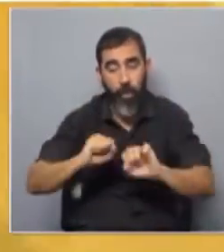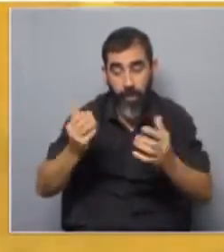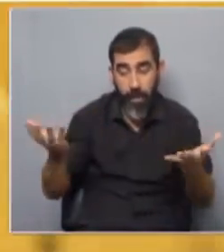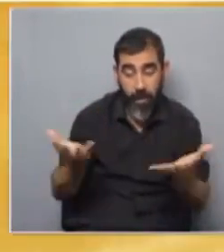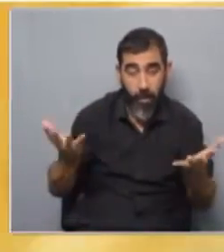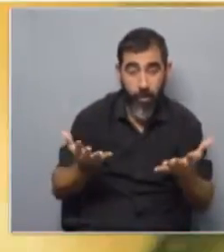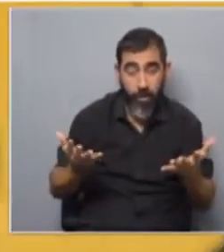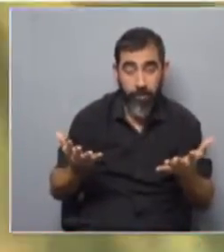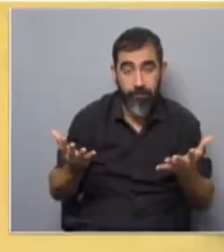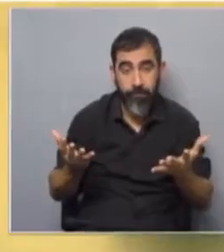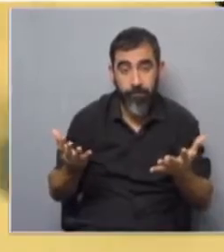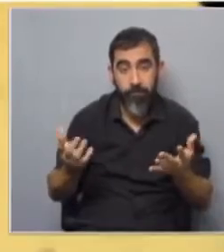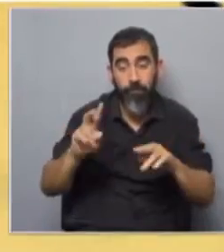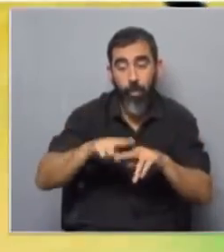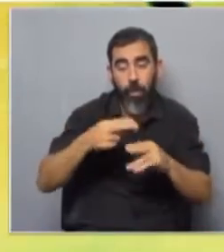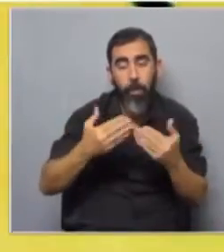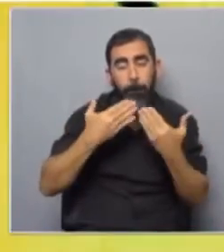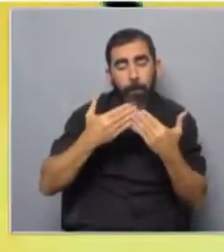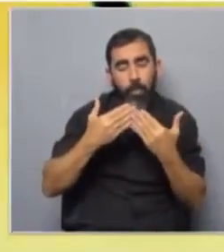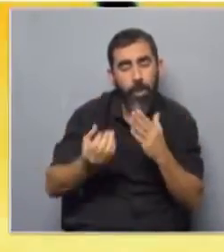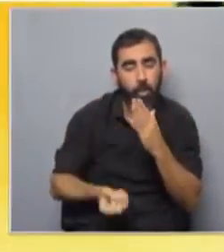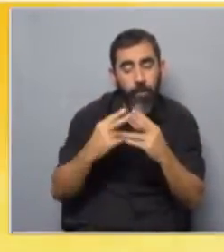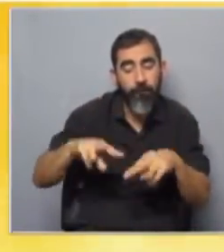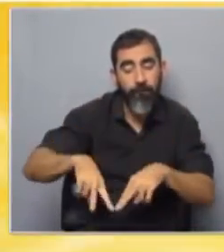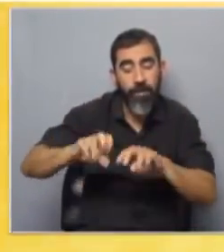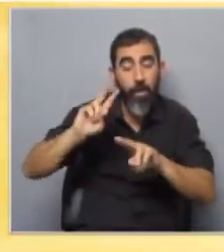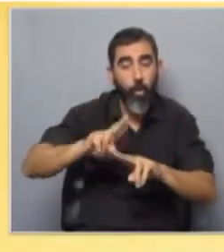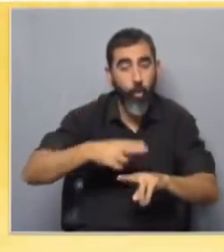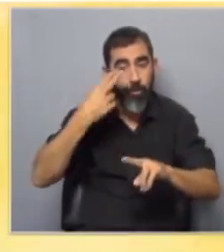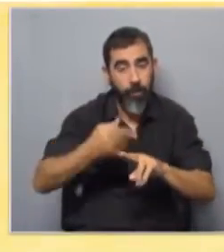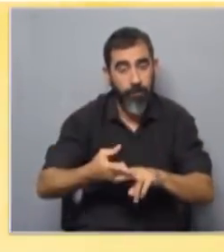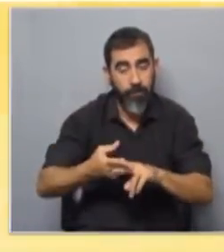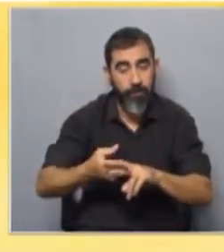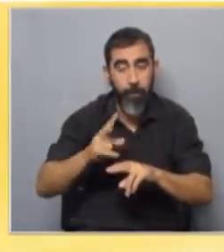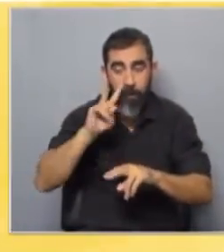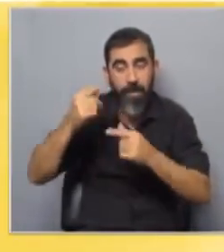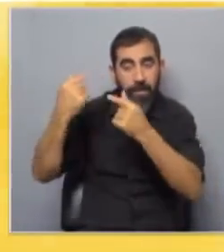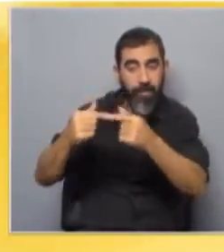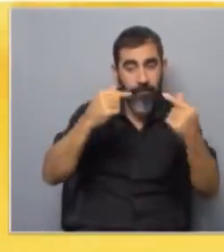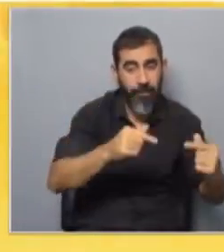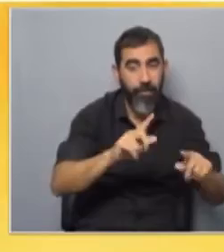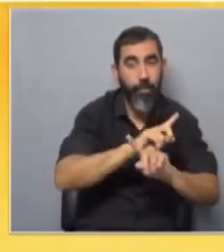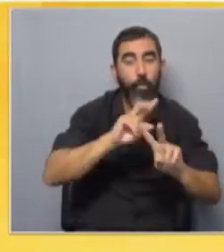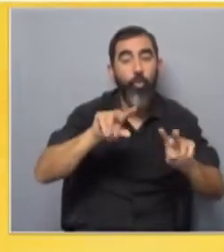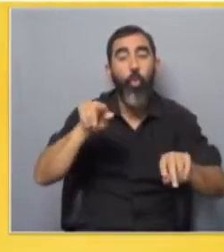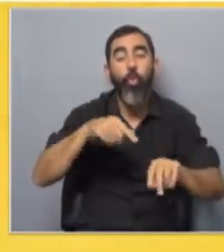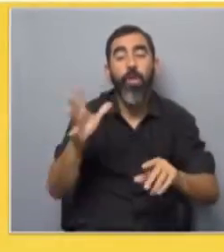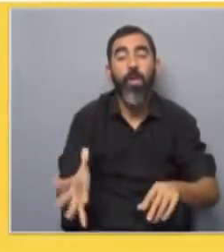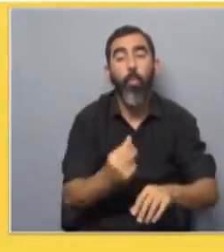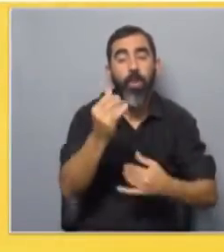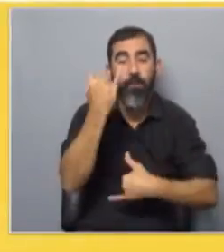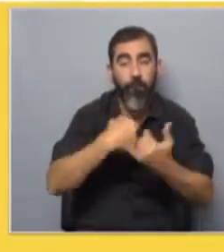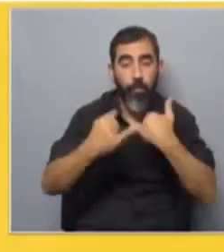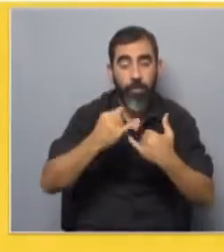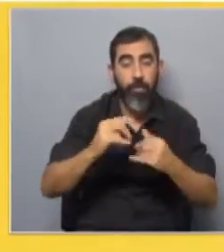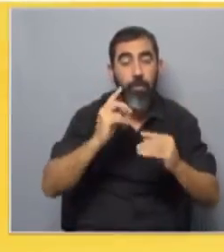ahora hacernos nuevas preguntas y volver a estudiarlo con otros ojos, no ya como la matriz de donde recuperamos la